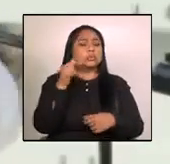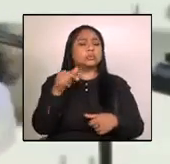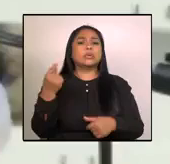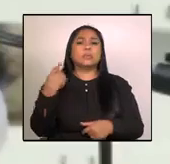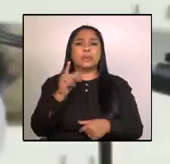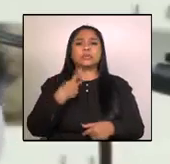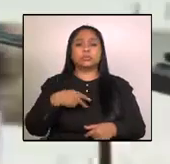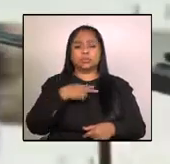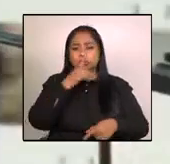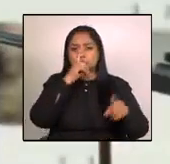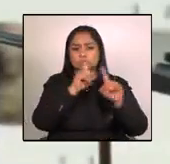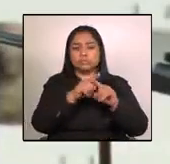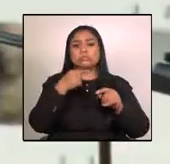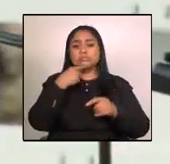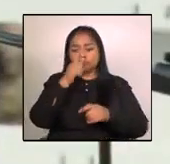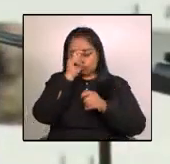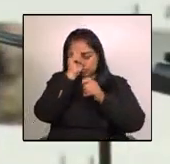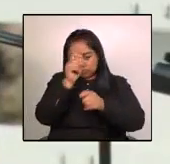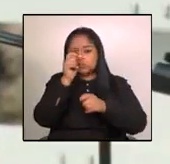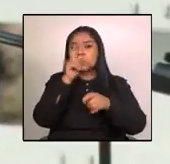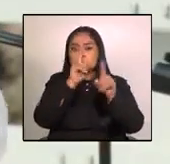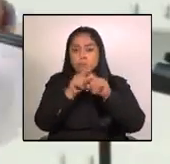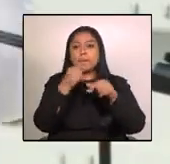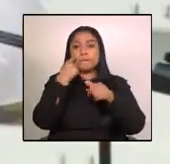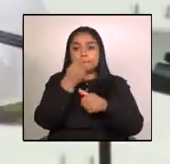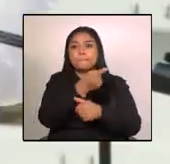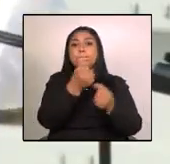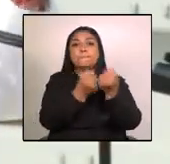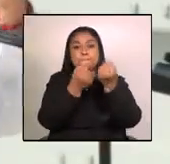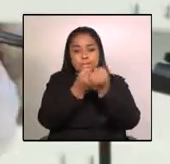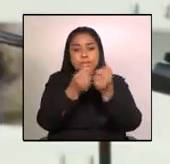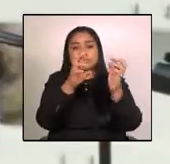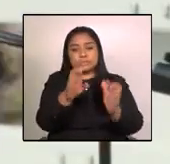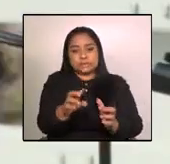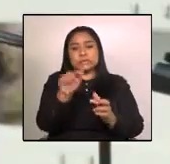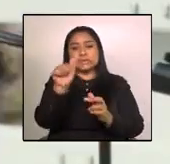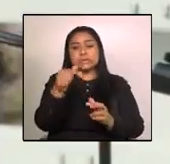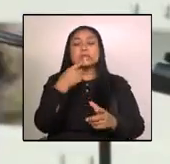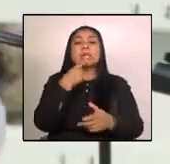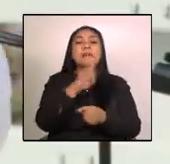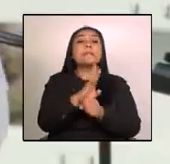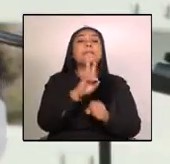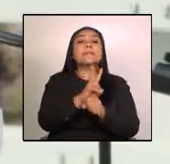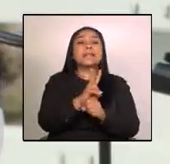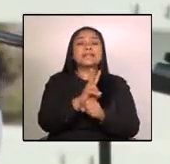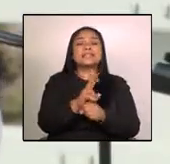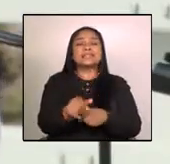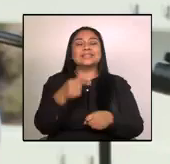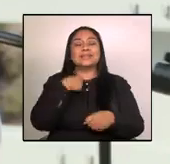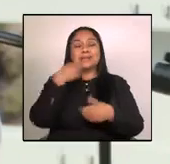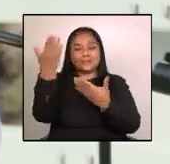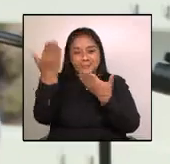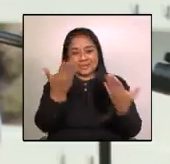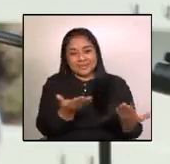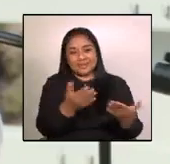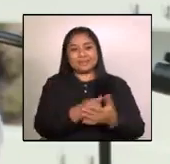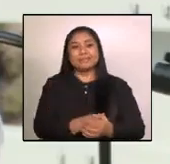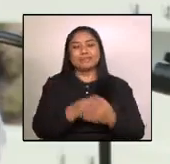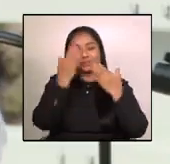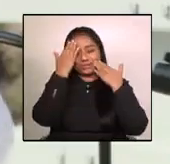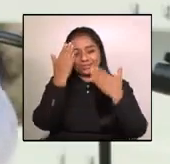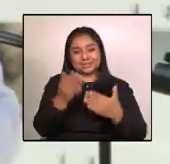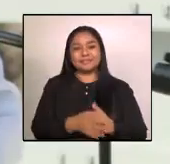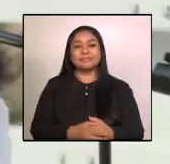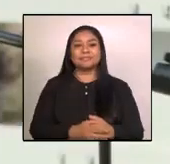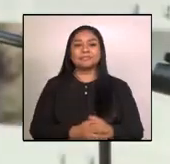un reconocimiento también a esas personas. Así es que mi presidente, Baja Verapaz, le da la más cordial bienvenida. Muchas